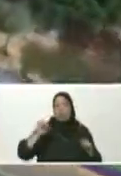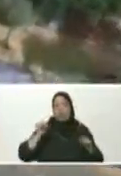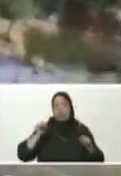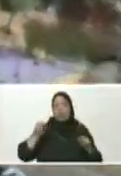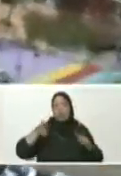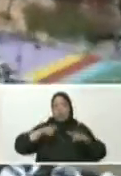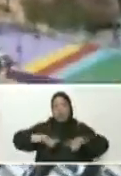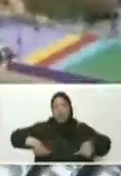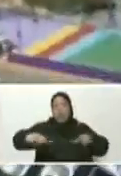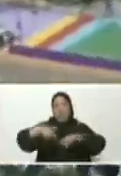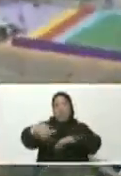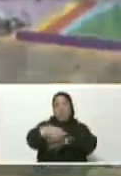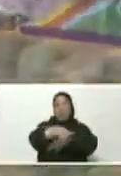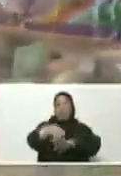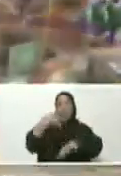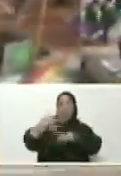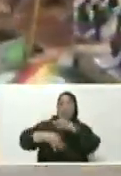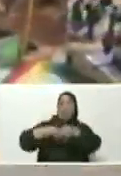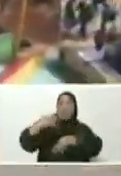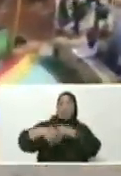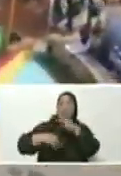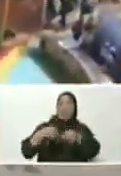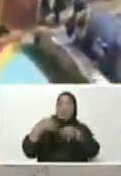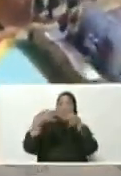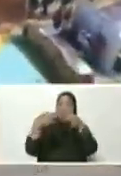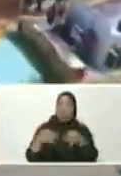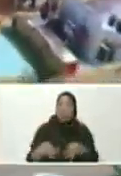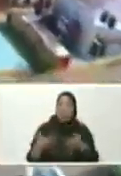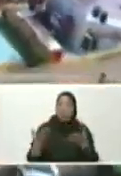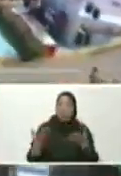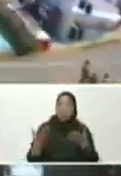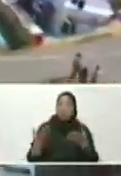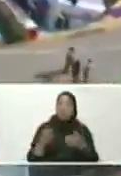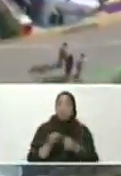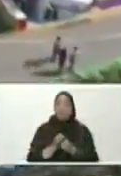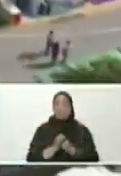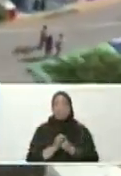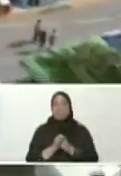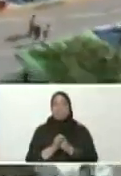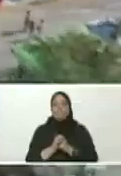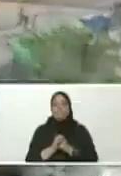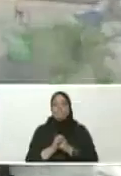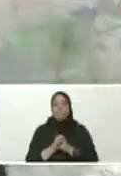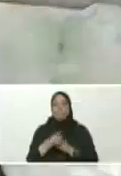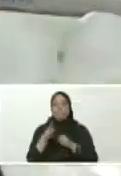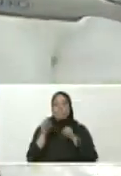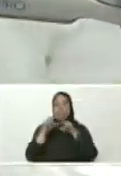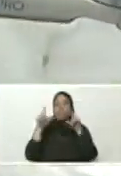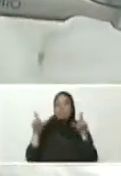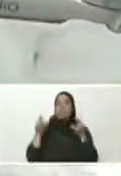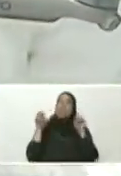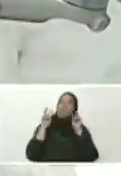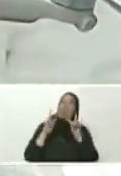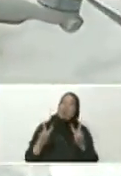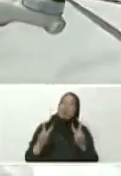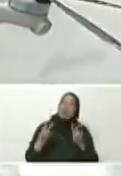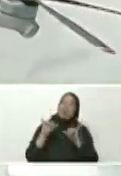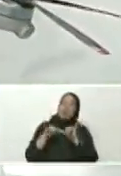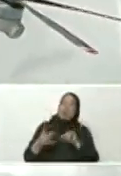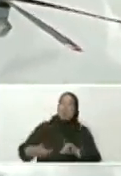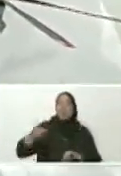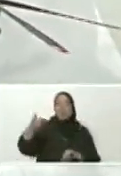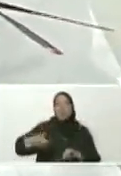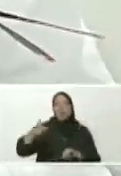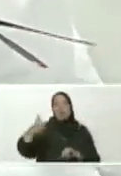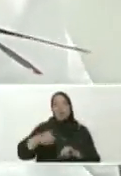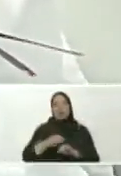esquina tal, tal, tal, y tú te mueves para allá. Eso es correcto, ciudadano presidente. Así mismo. Ah, Oroño, ¿qué te parece? Muy bien, es una herramienta importantísima